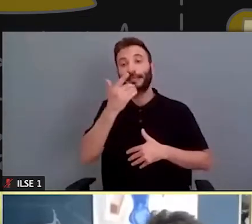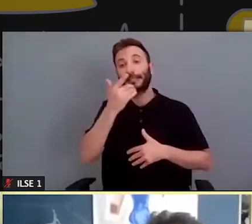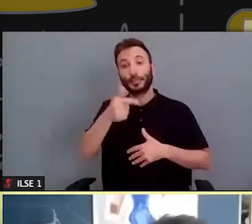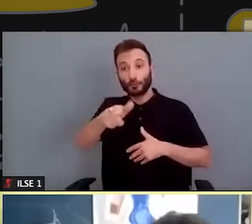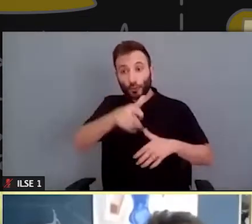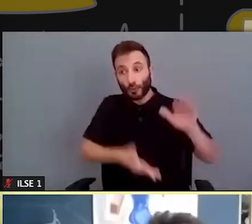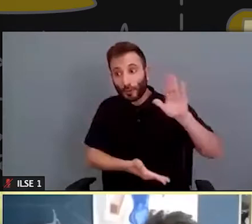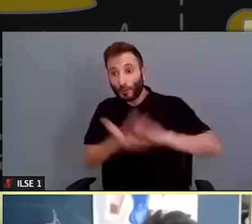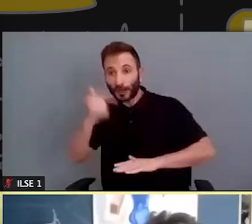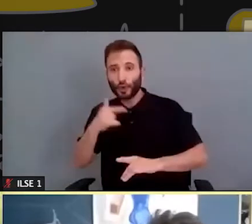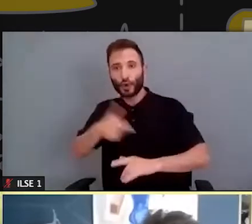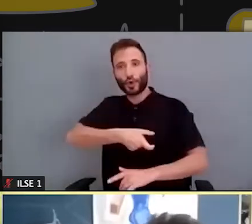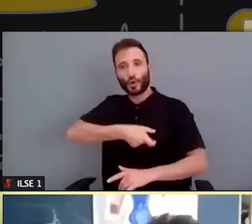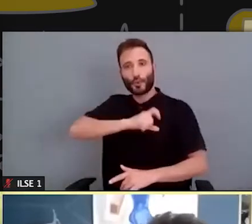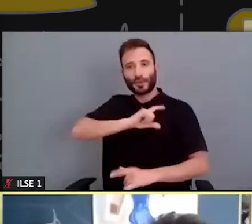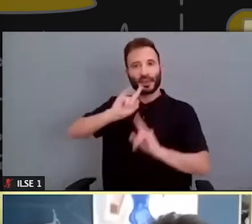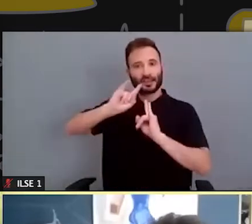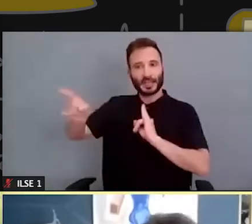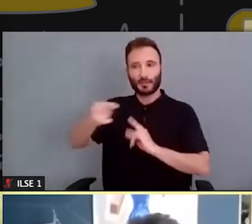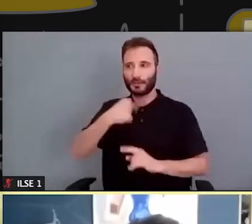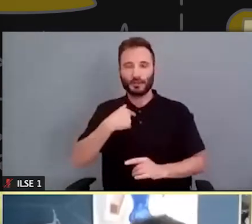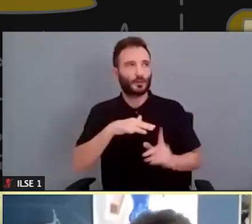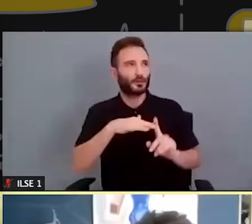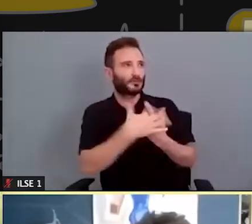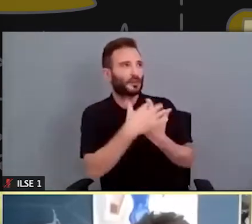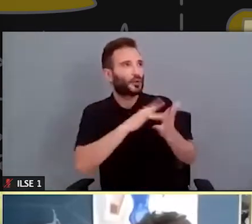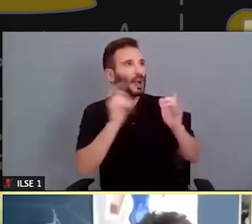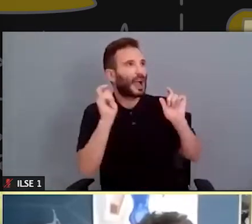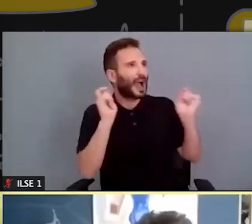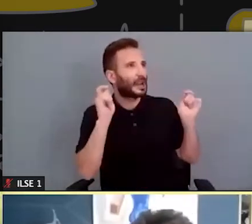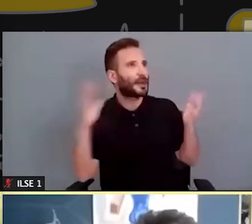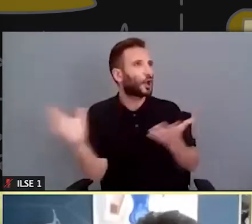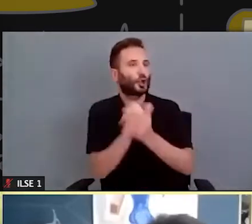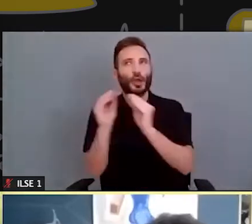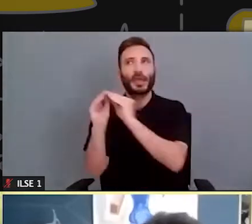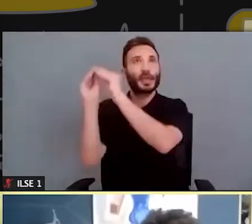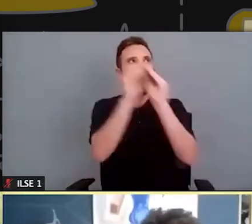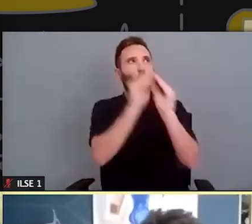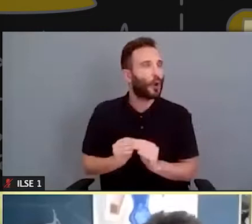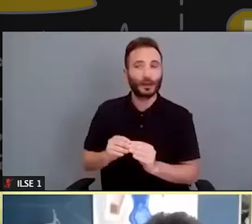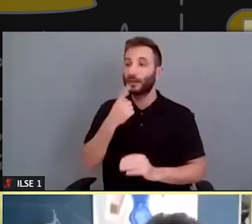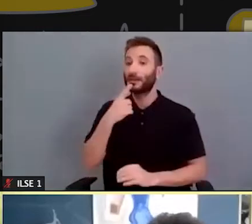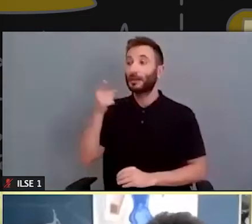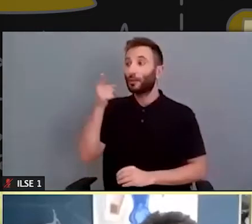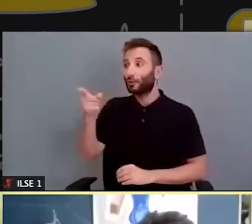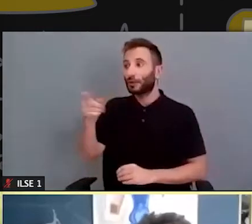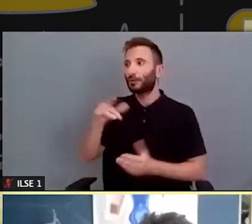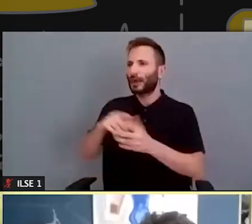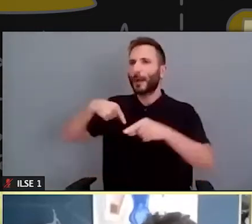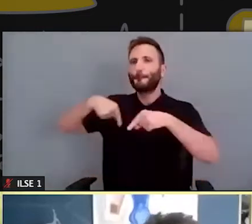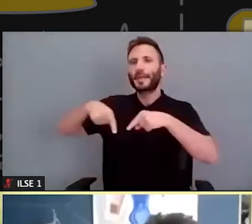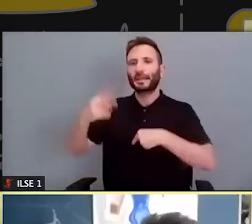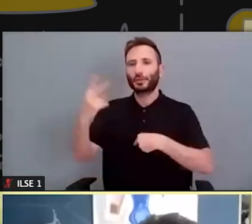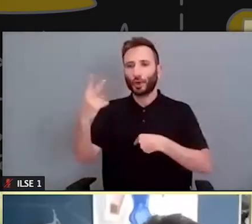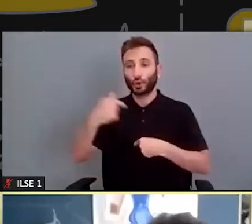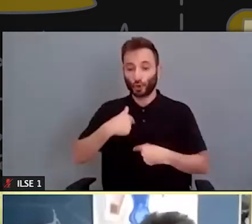se me ha contestado, todos somos iguales ante el estado de la alarma. Pues yo contestaba, pues no señora, usted tiene 2 piernas y yo una, y como ve, tengo una herida, estoy